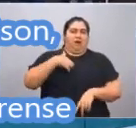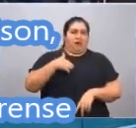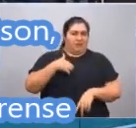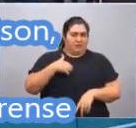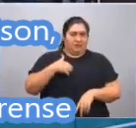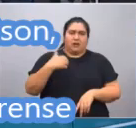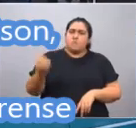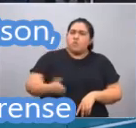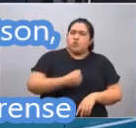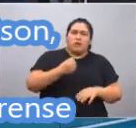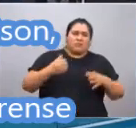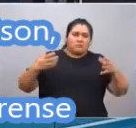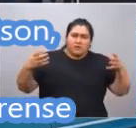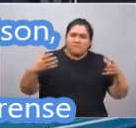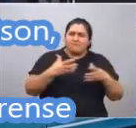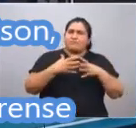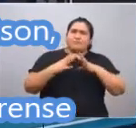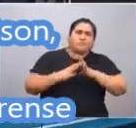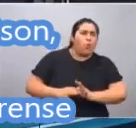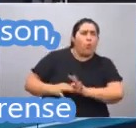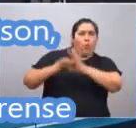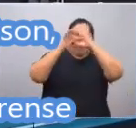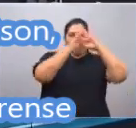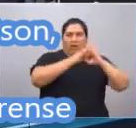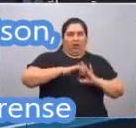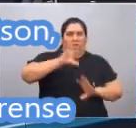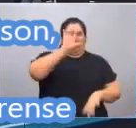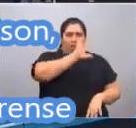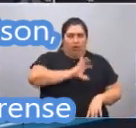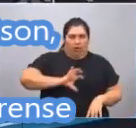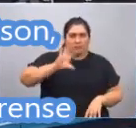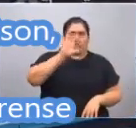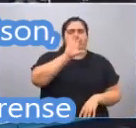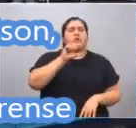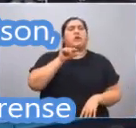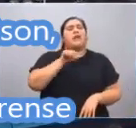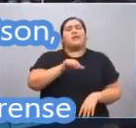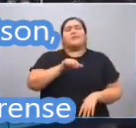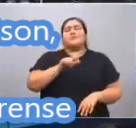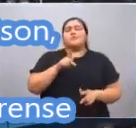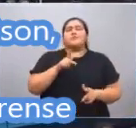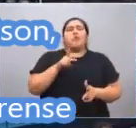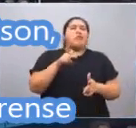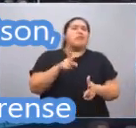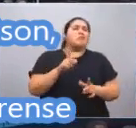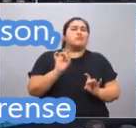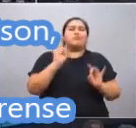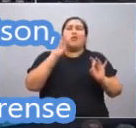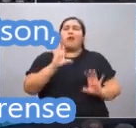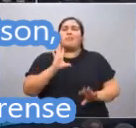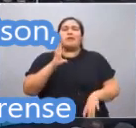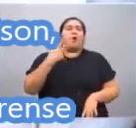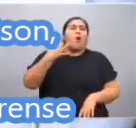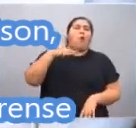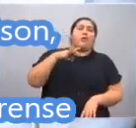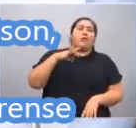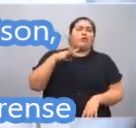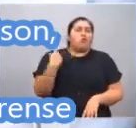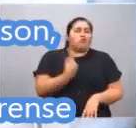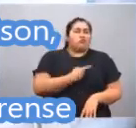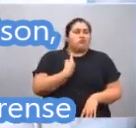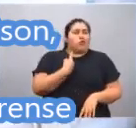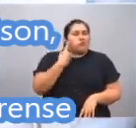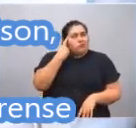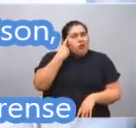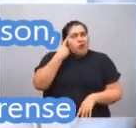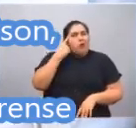la unidad nacional. Y eso no es simplemente o únicamente algo que creamos,